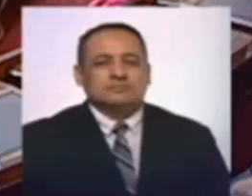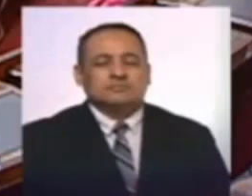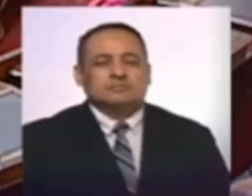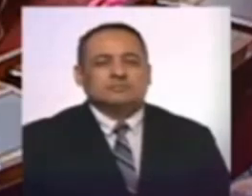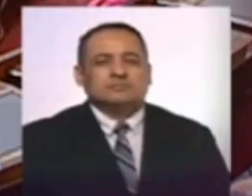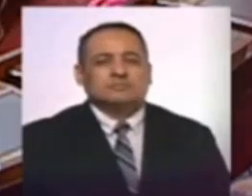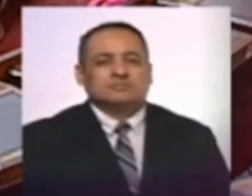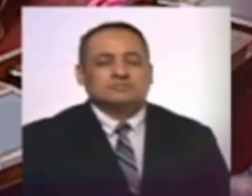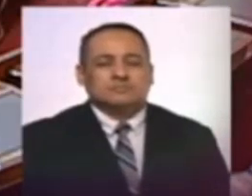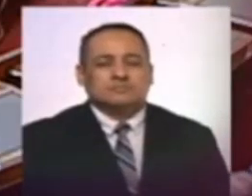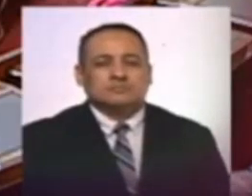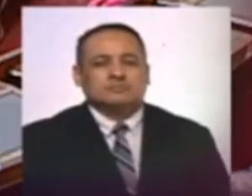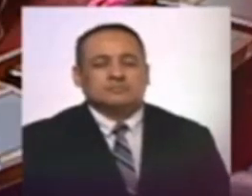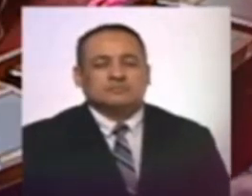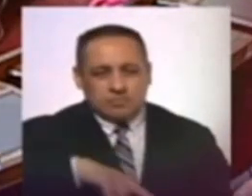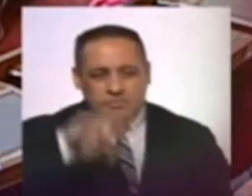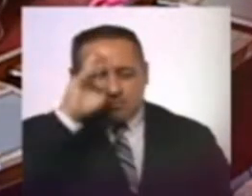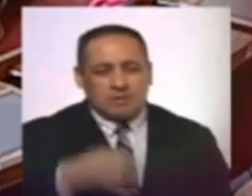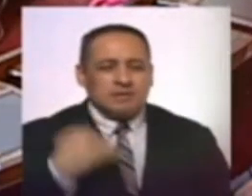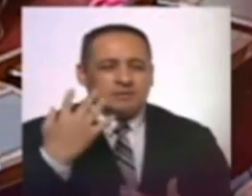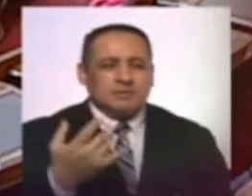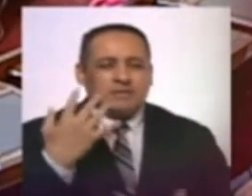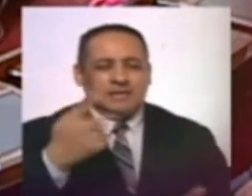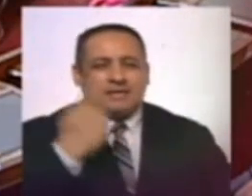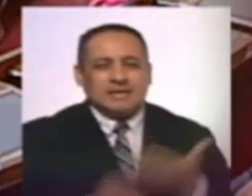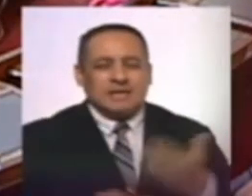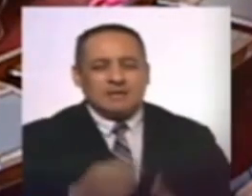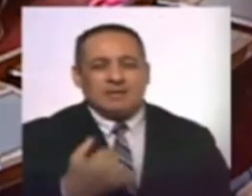la garantía de la democracia,